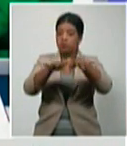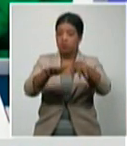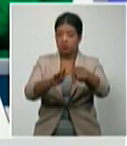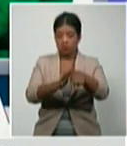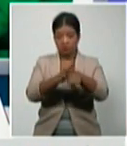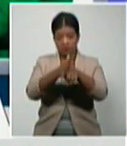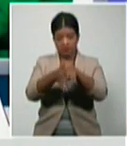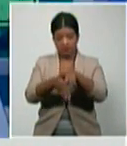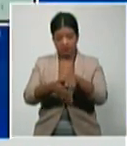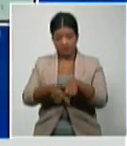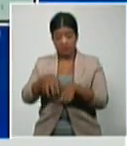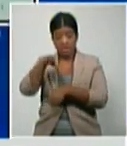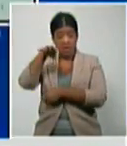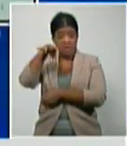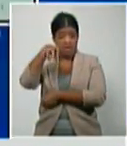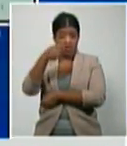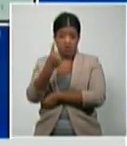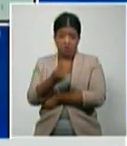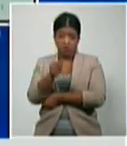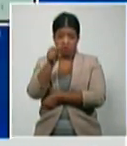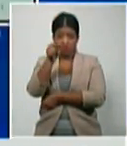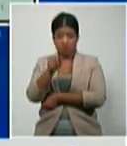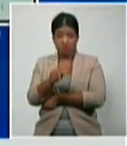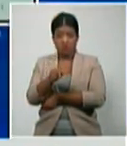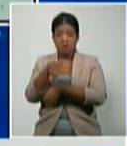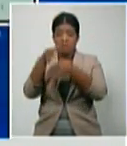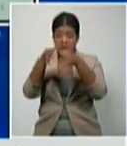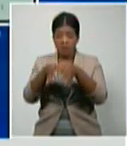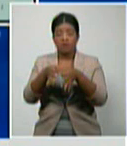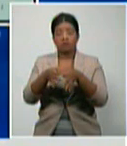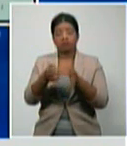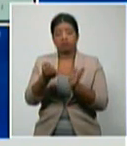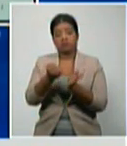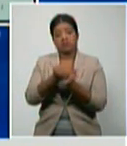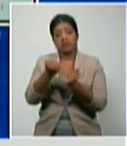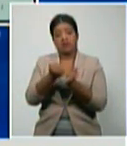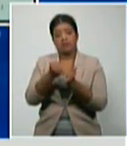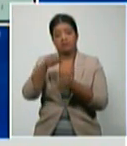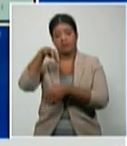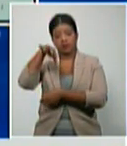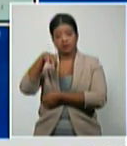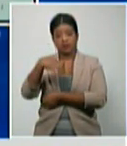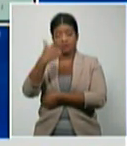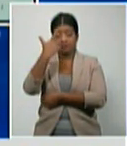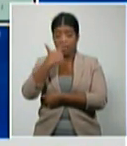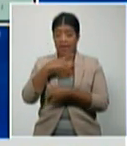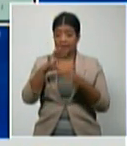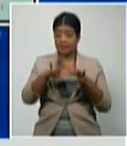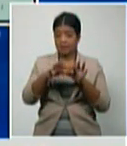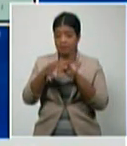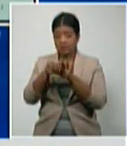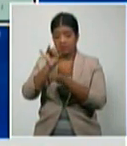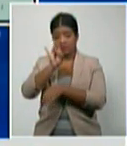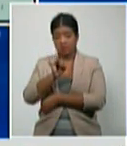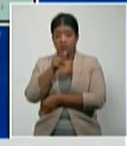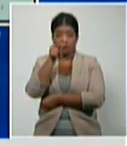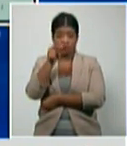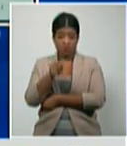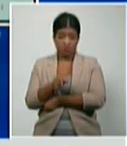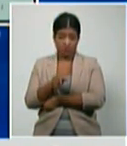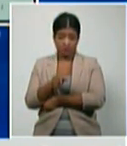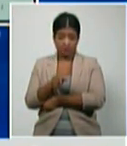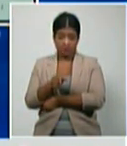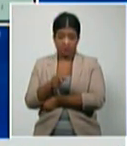Río, un caso de su municipio cabecera. De Artemisa, 7 casos. Del municipio